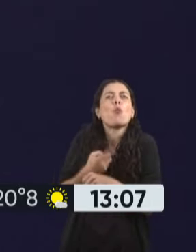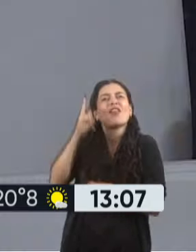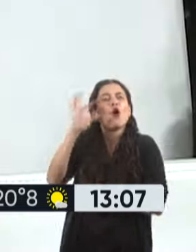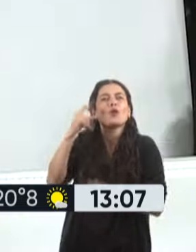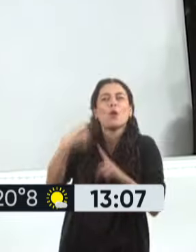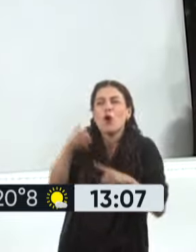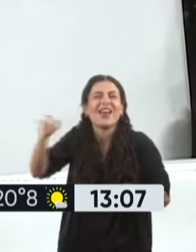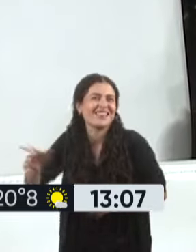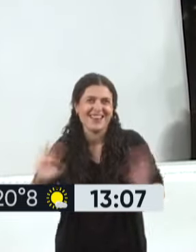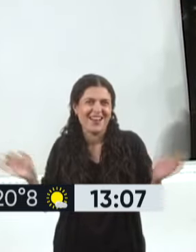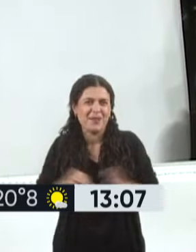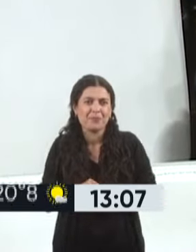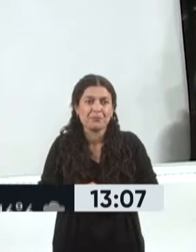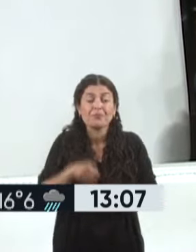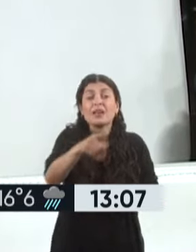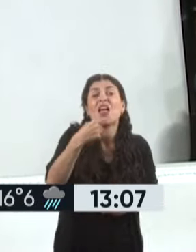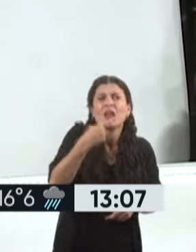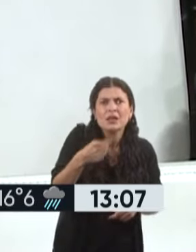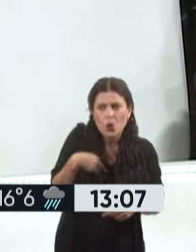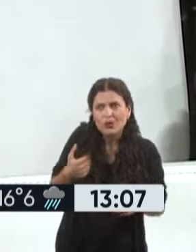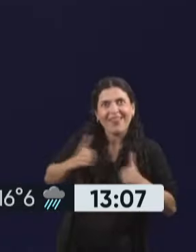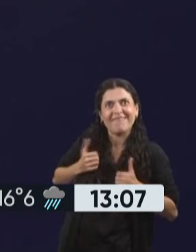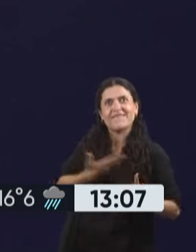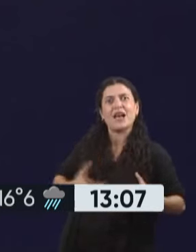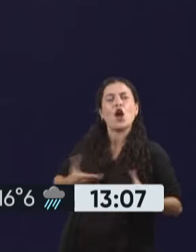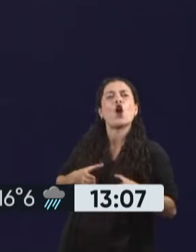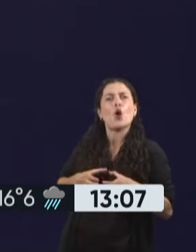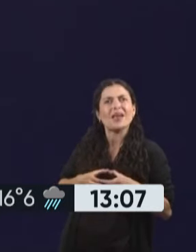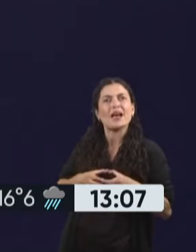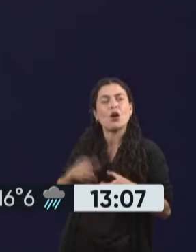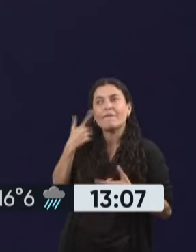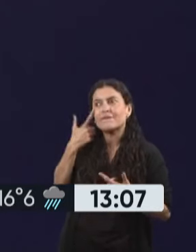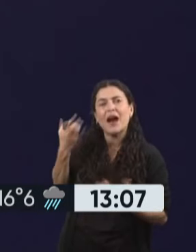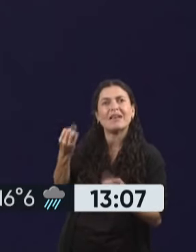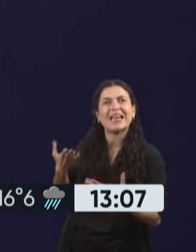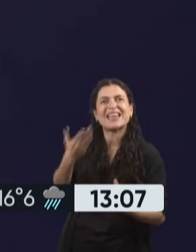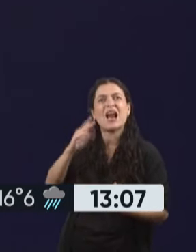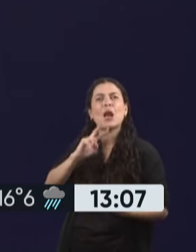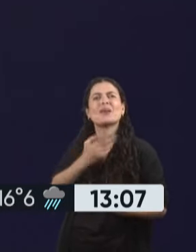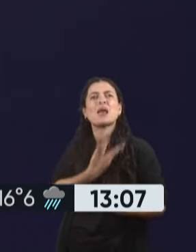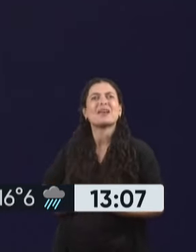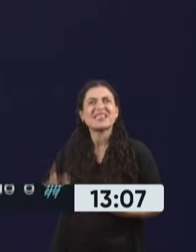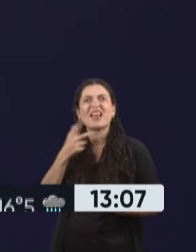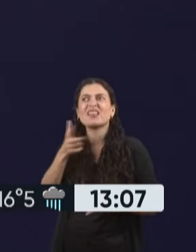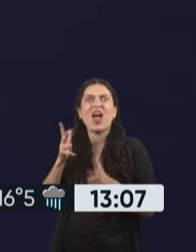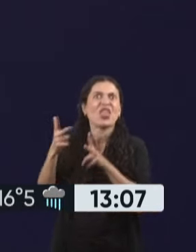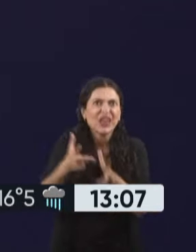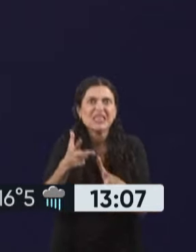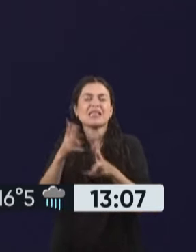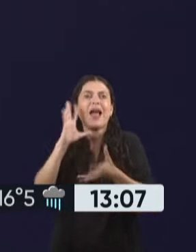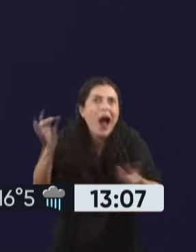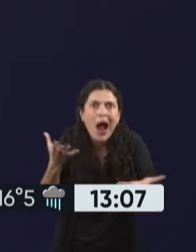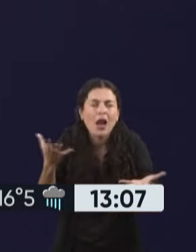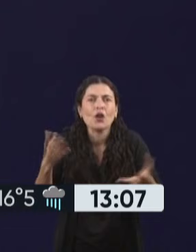¿No esperaban el pronunciamiento de Villarroel respecto a este tema? Es la vicepresidenta. No, pero no esperamos ni dejamos de esperar con